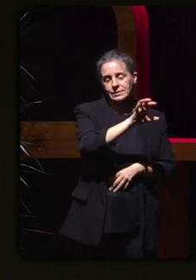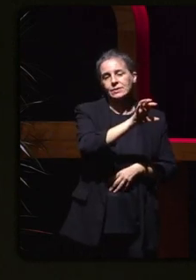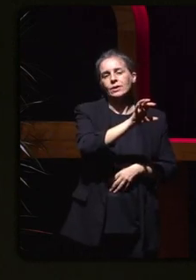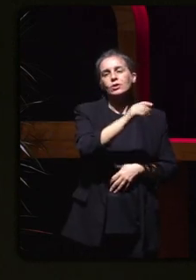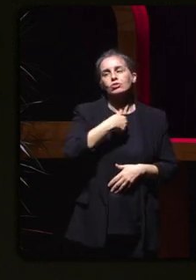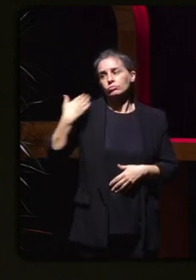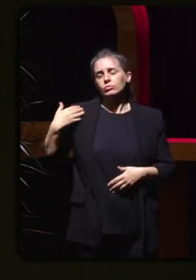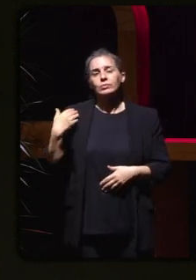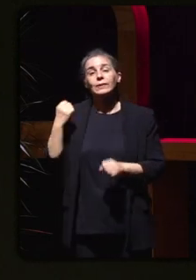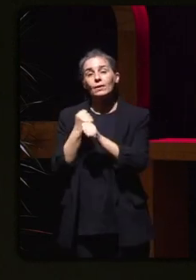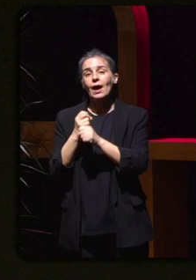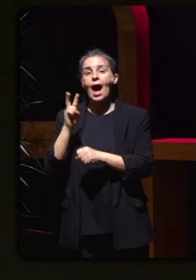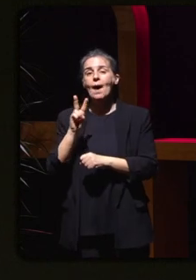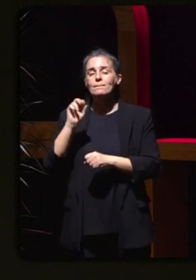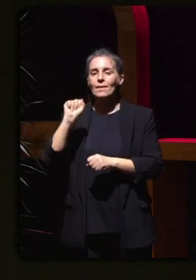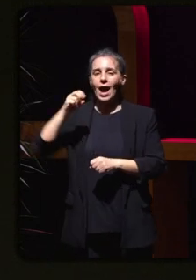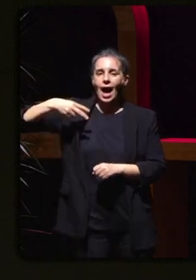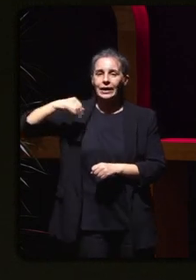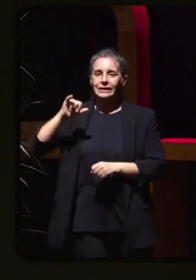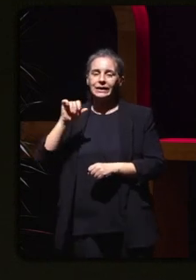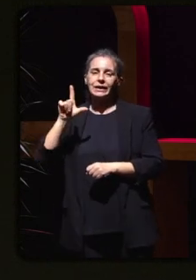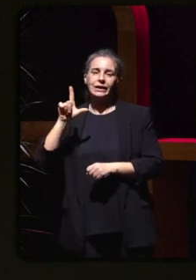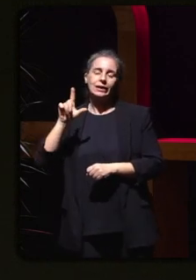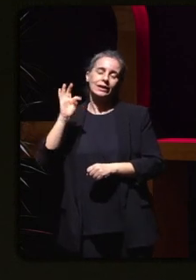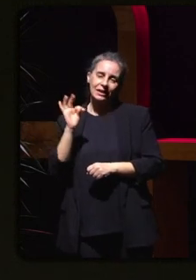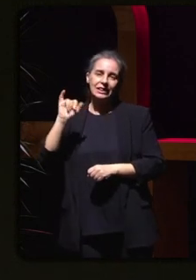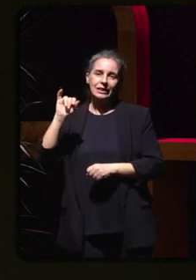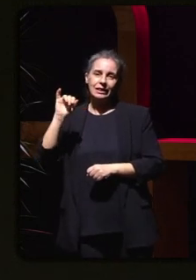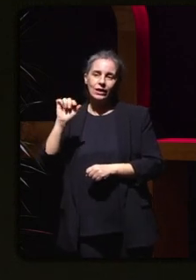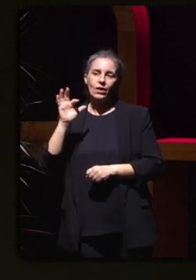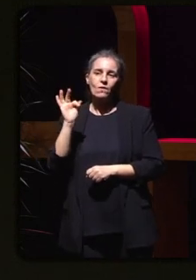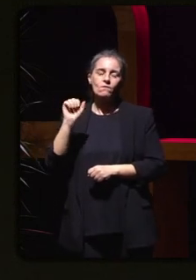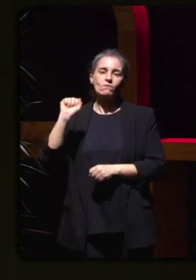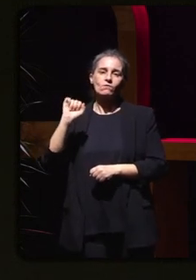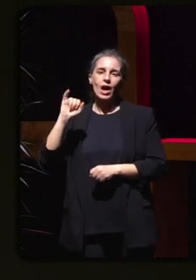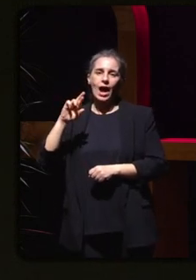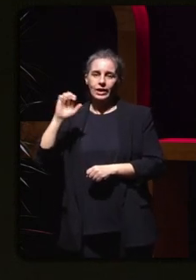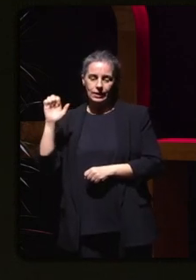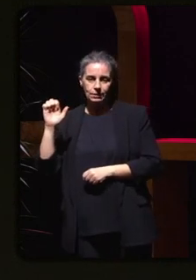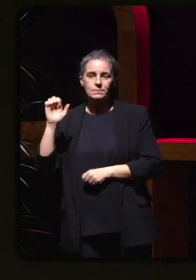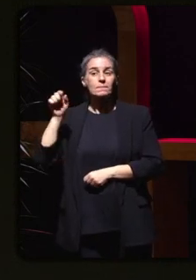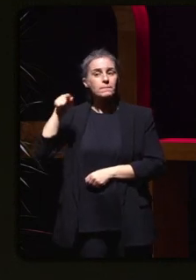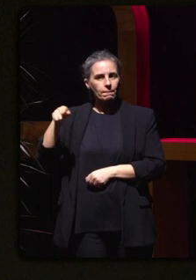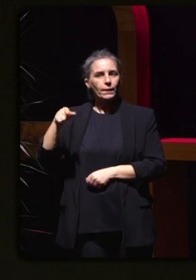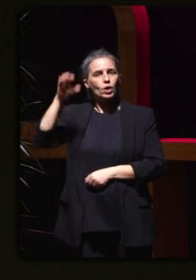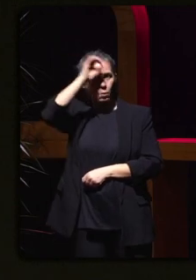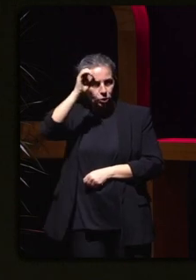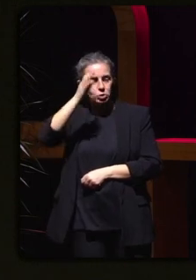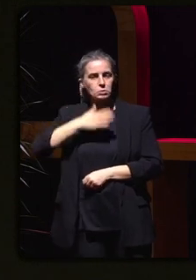Valley mis opiniones eran más o menos celebradas y